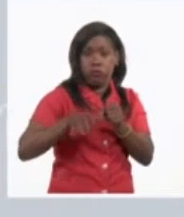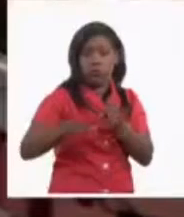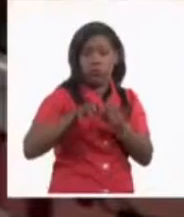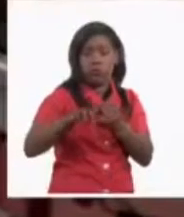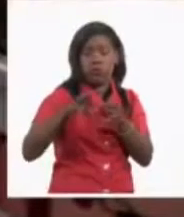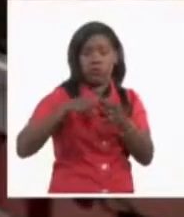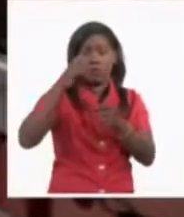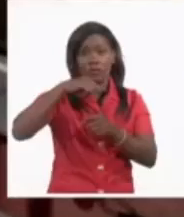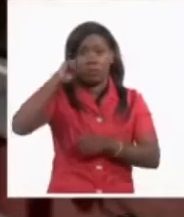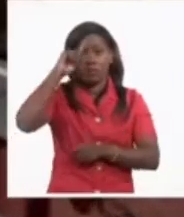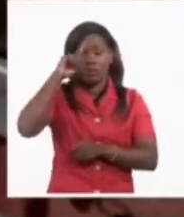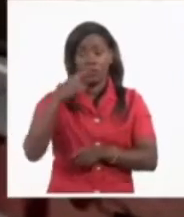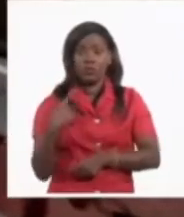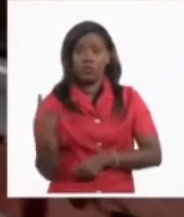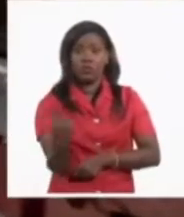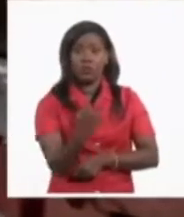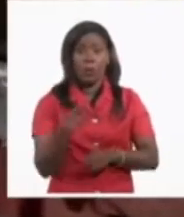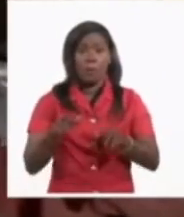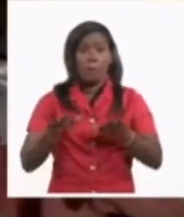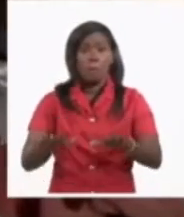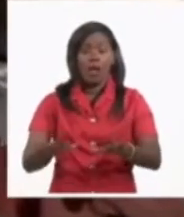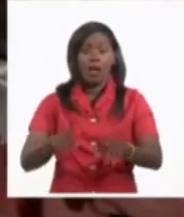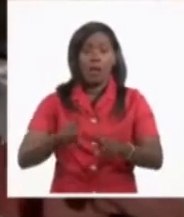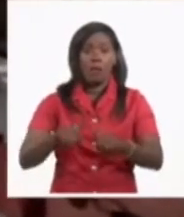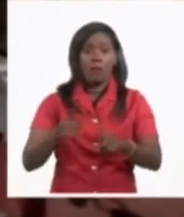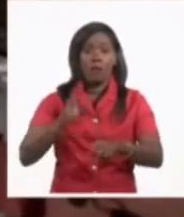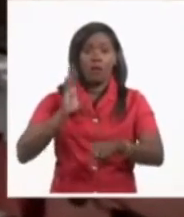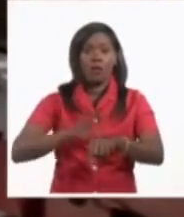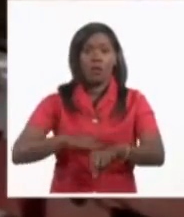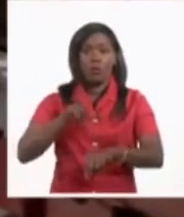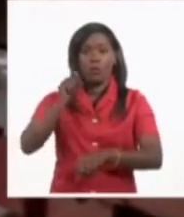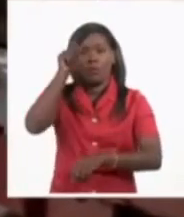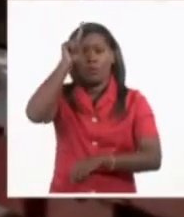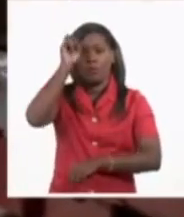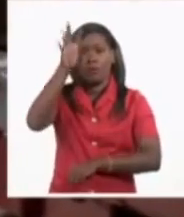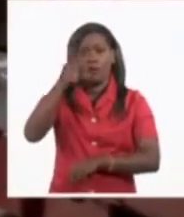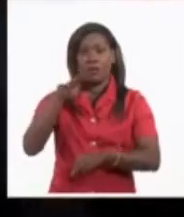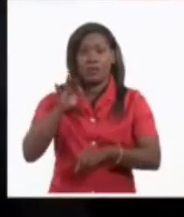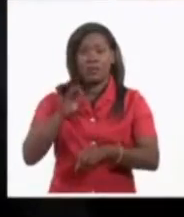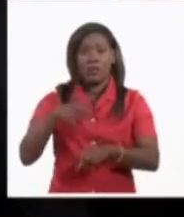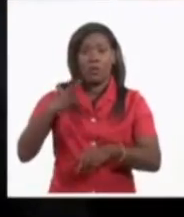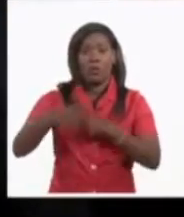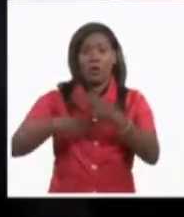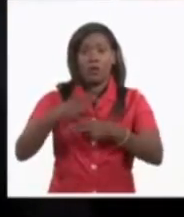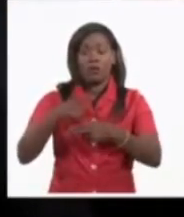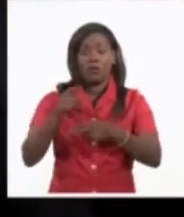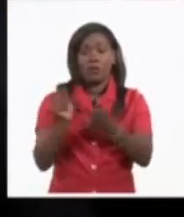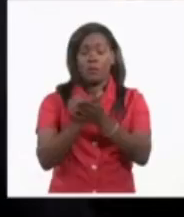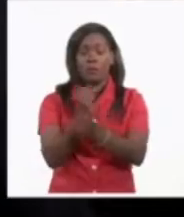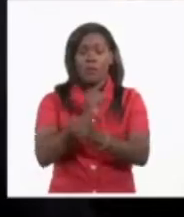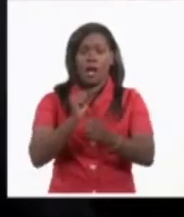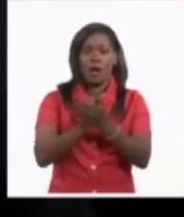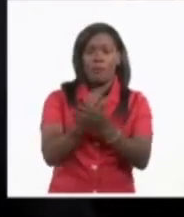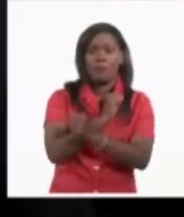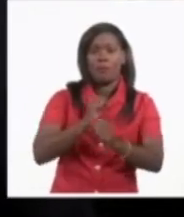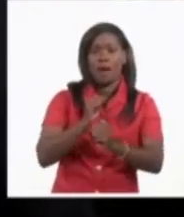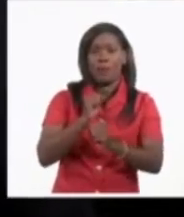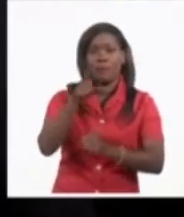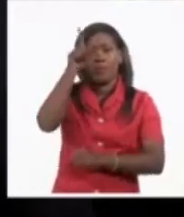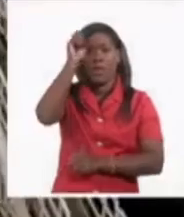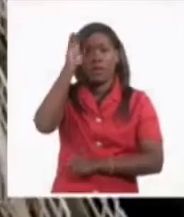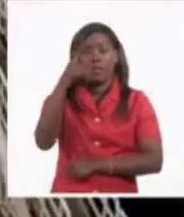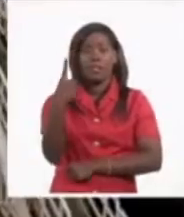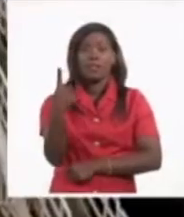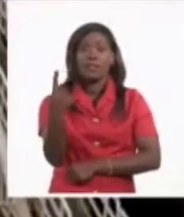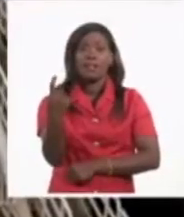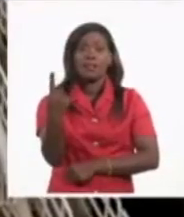están inoperativas debido a las sanciones de la Unión Europea contra Rusia, pero sí siguen a plena carga. Alemania cree que necesitarán